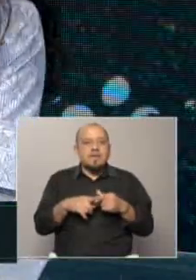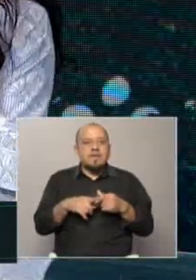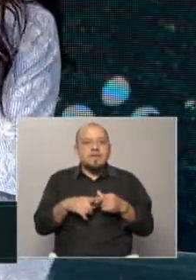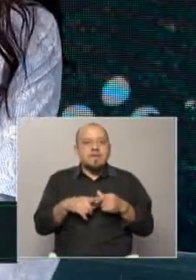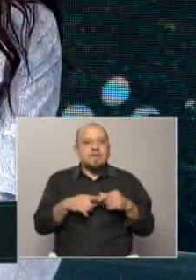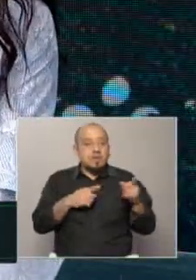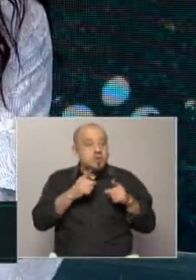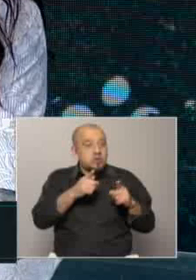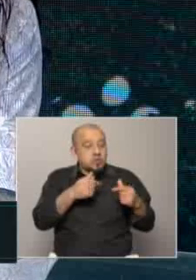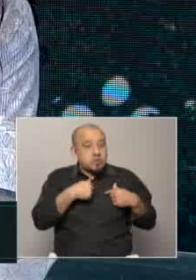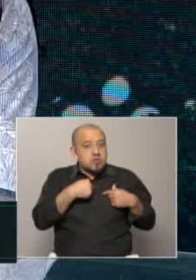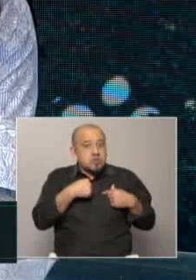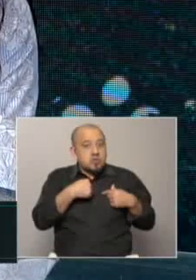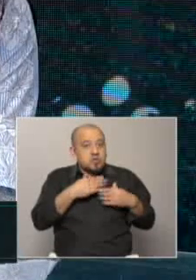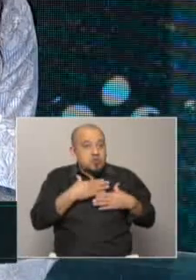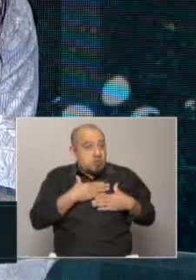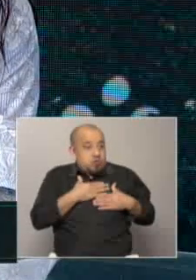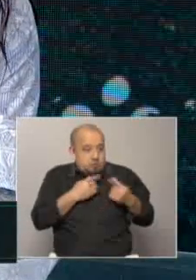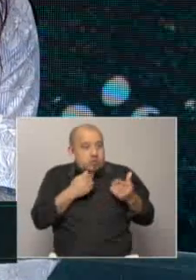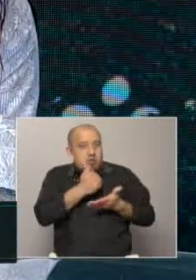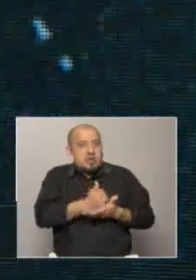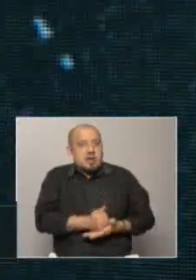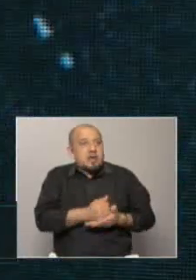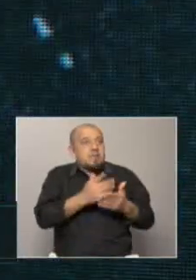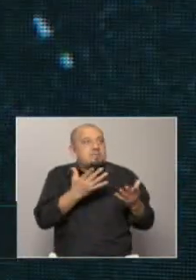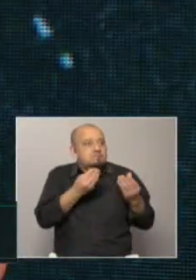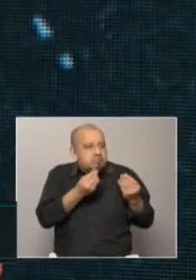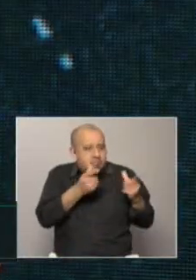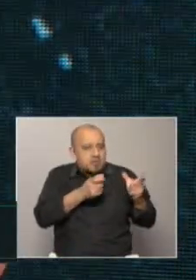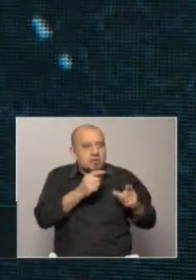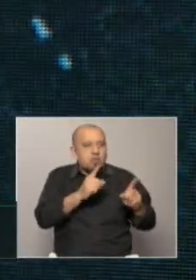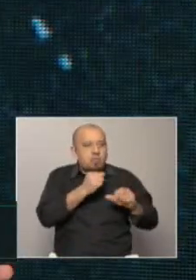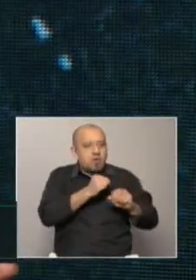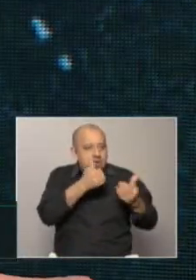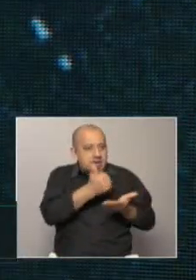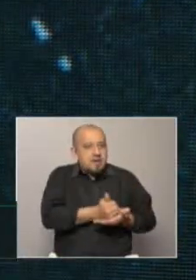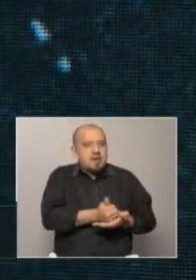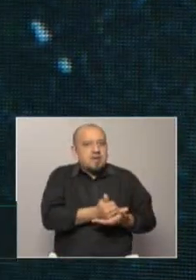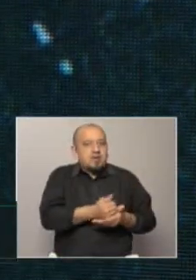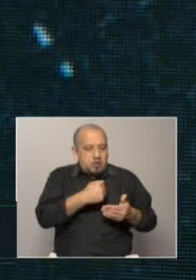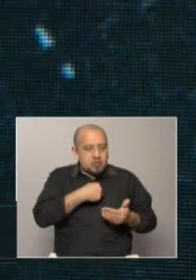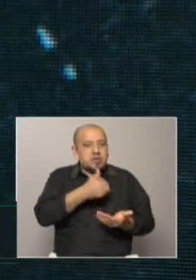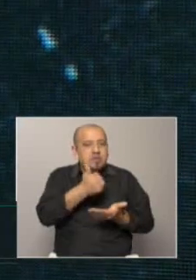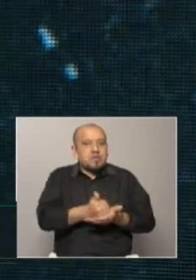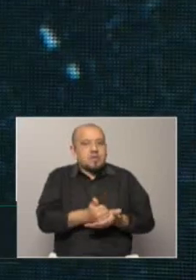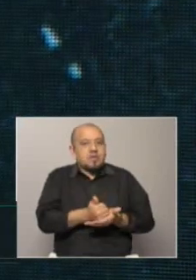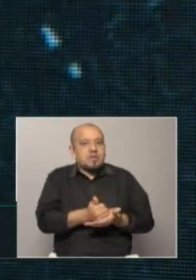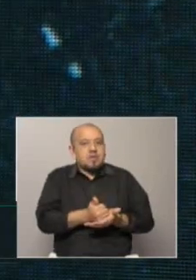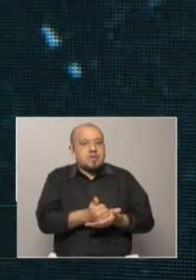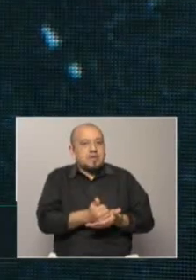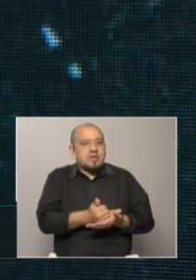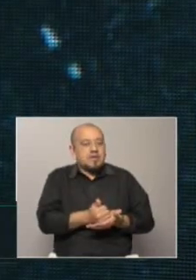todo el tiempo vivía eso, como soy un privilegiado. Claro, o sea, hay un montón de gente que no puede estar acá, eso, hay un montón de gente que de hecho tiene como impedido este